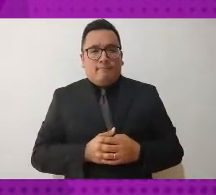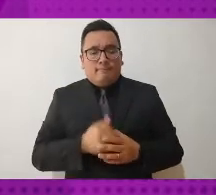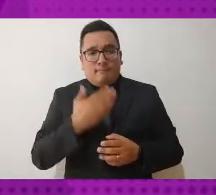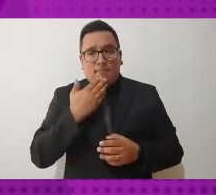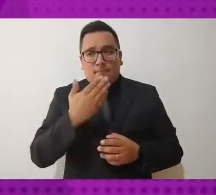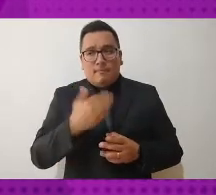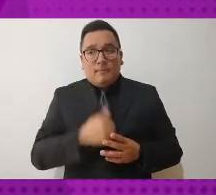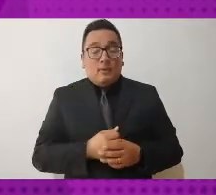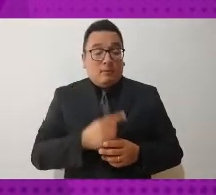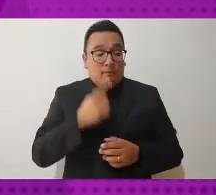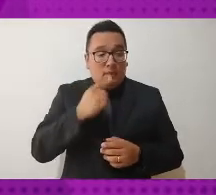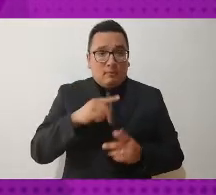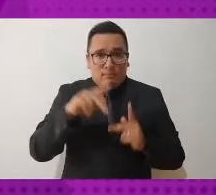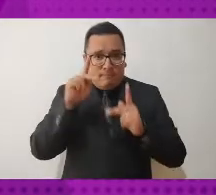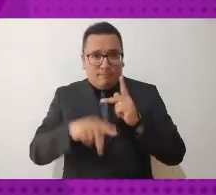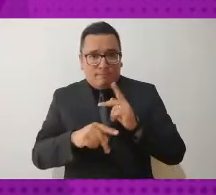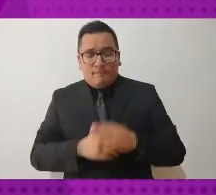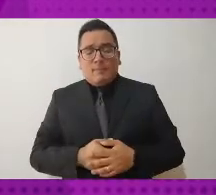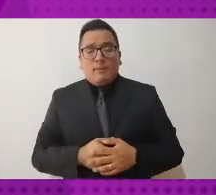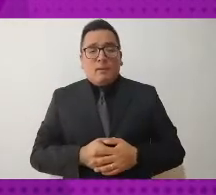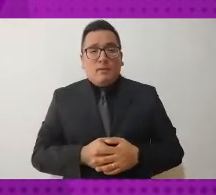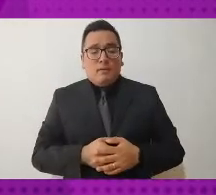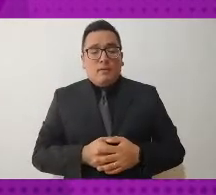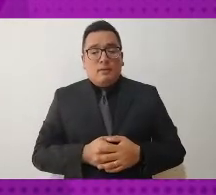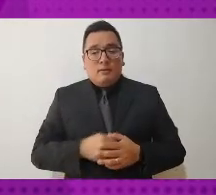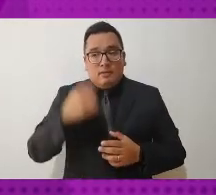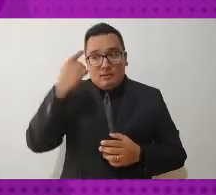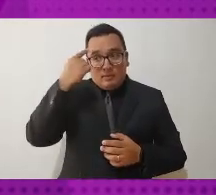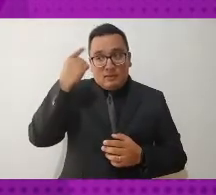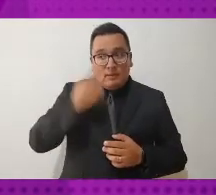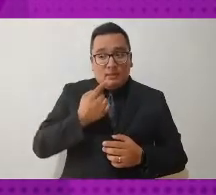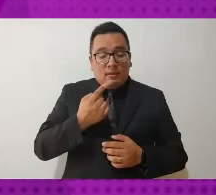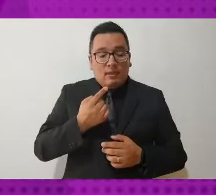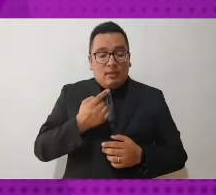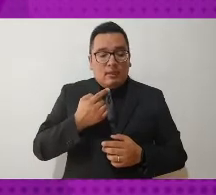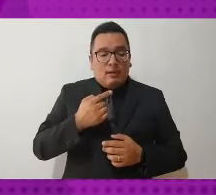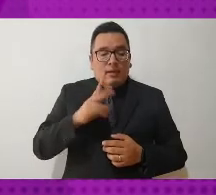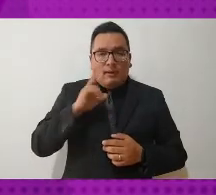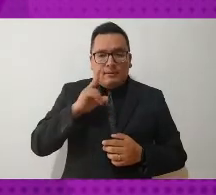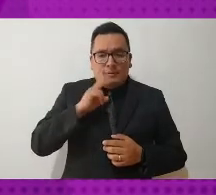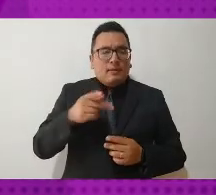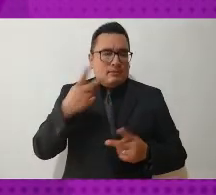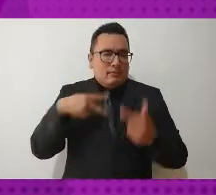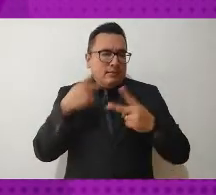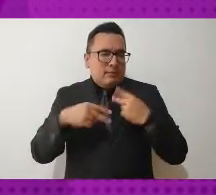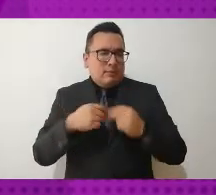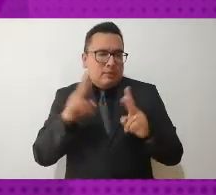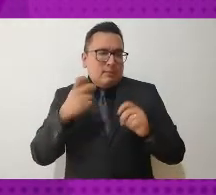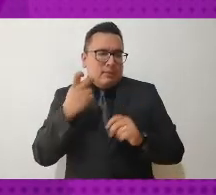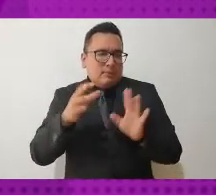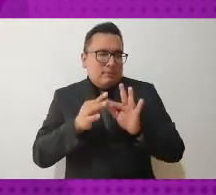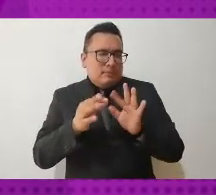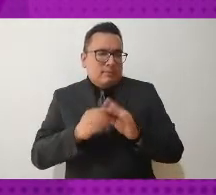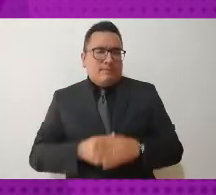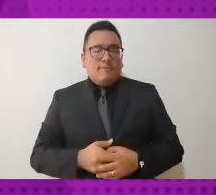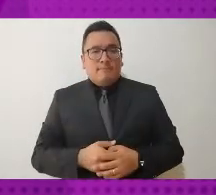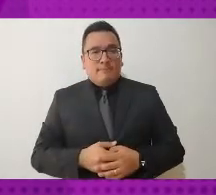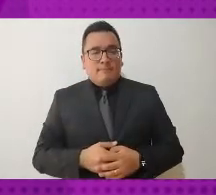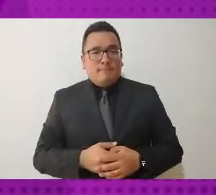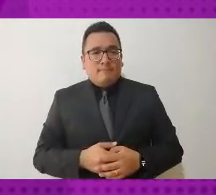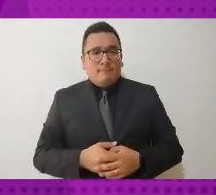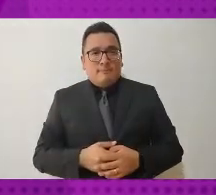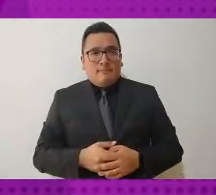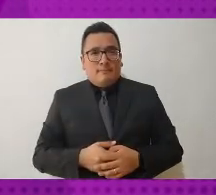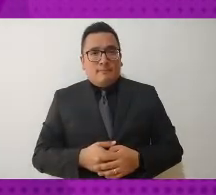bien muy bien Pues mira vamos a hacer una pequeña pausa para para vamos a una pequeña pausa en este programa y volvemos con este tema justamente que